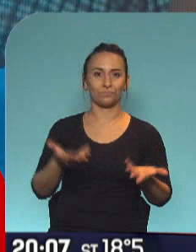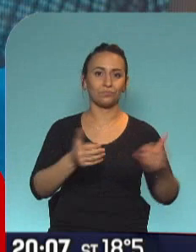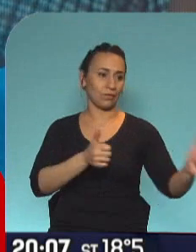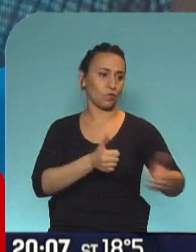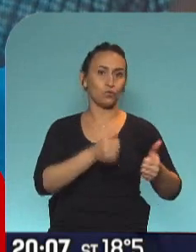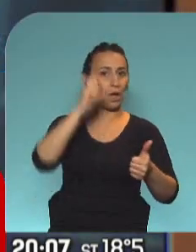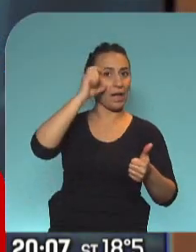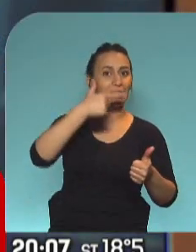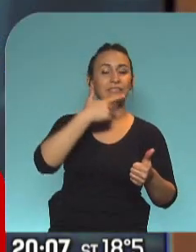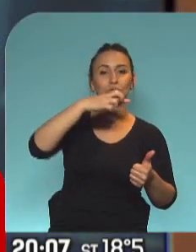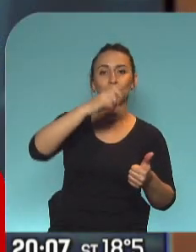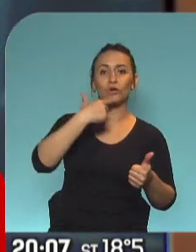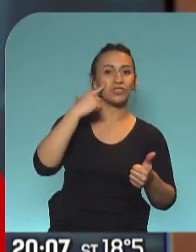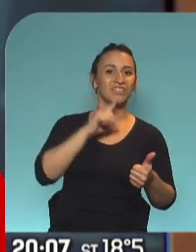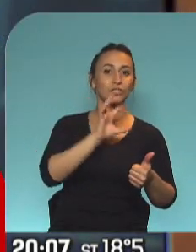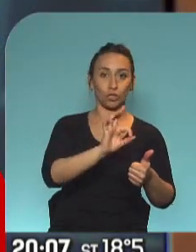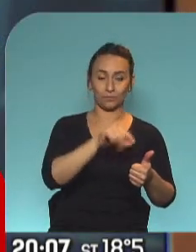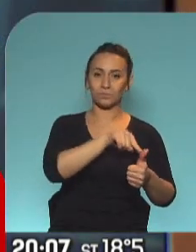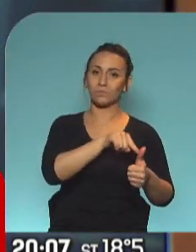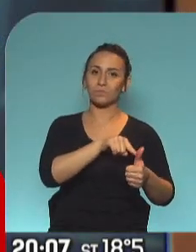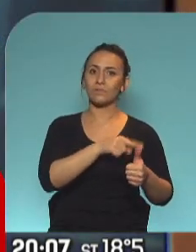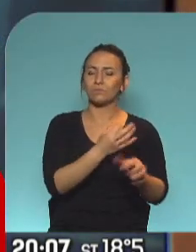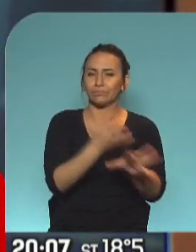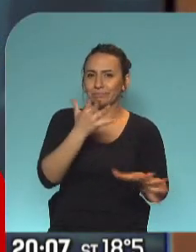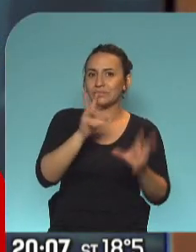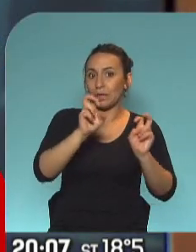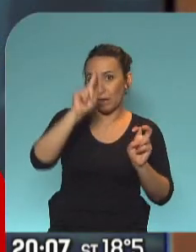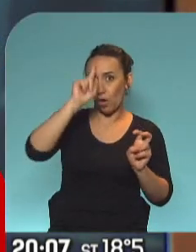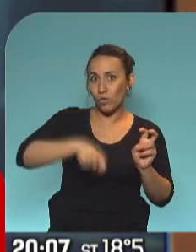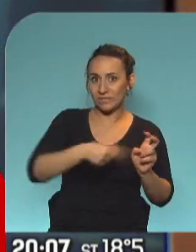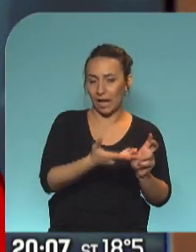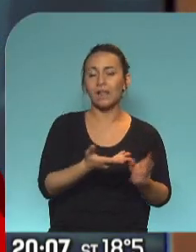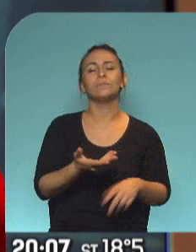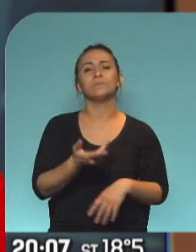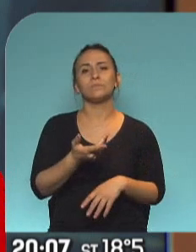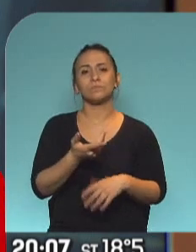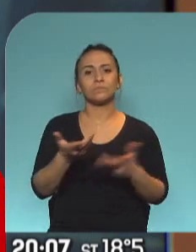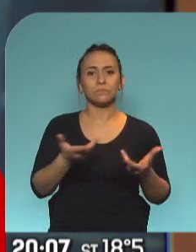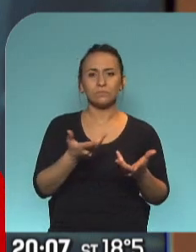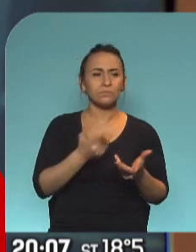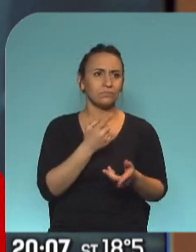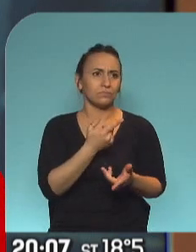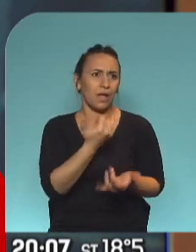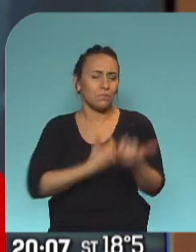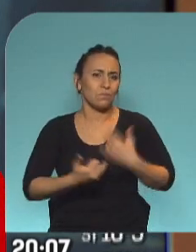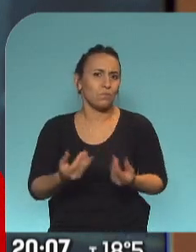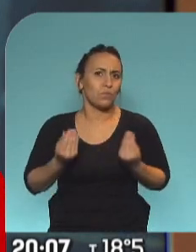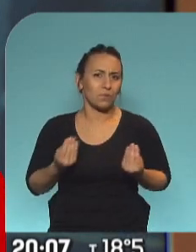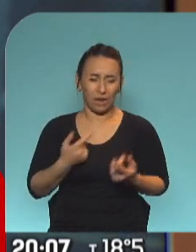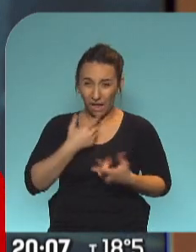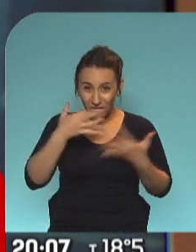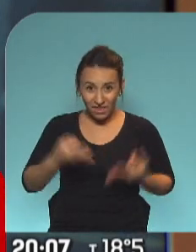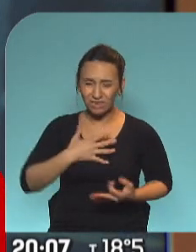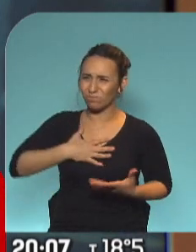recién decía, Néstor, para que nos explique o que nos trate de explicar. Decir por qué es una pregunta que a mí me